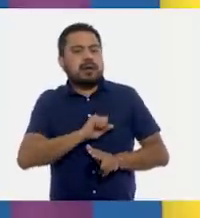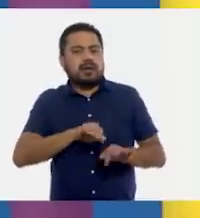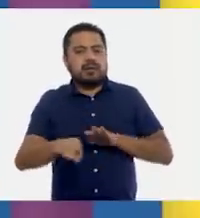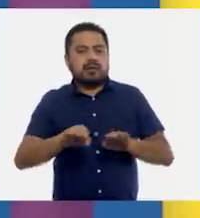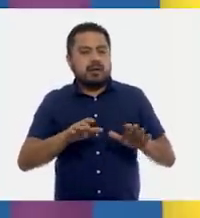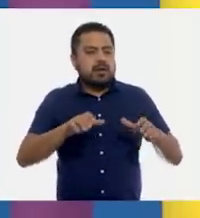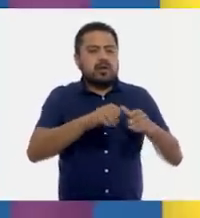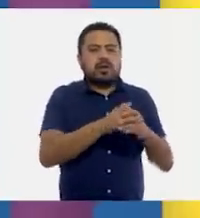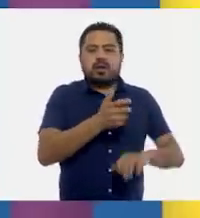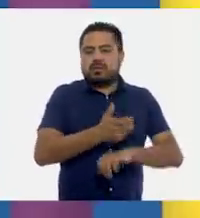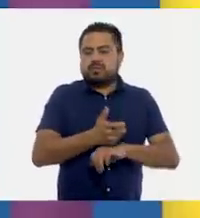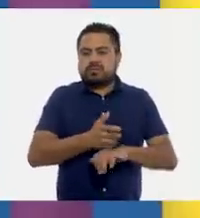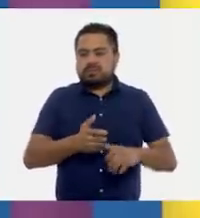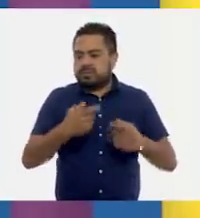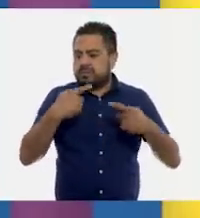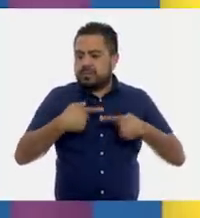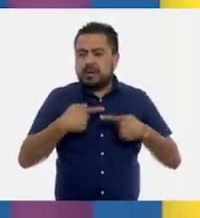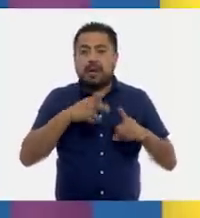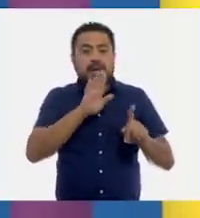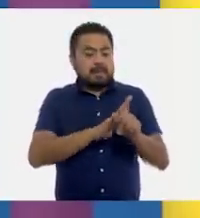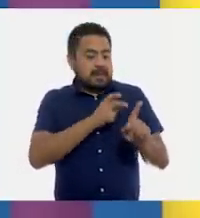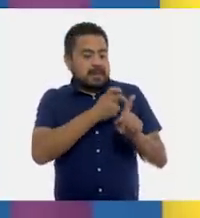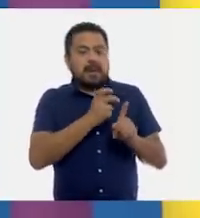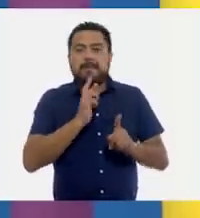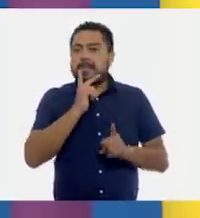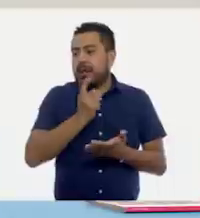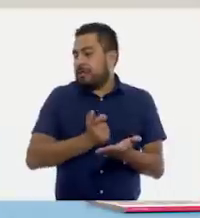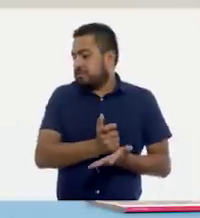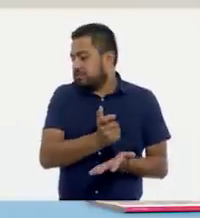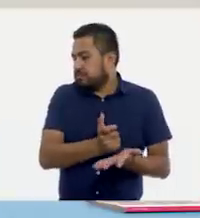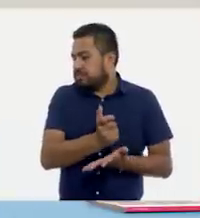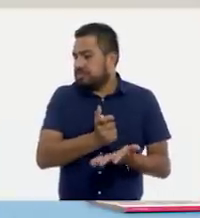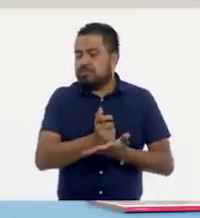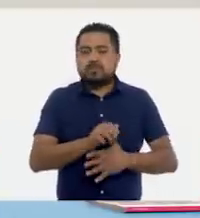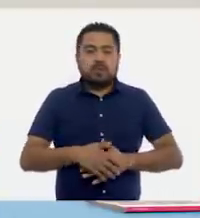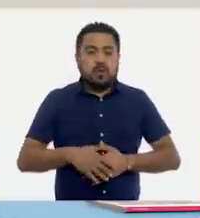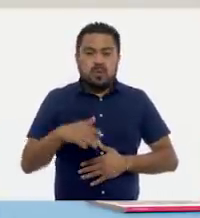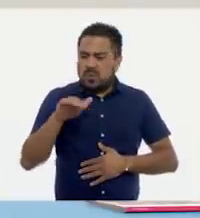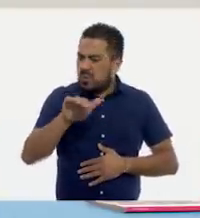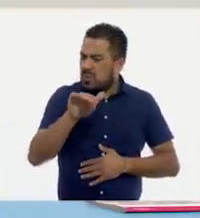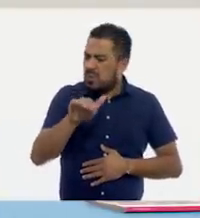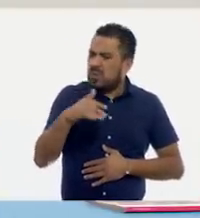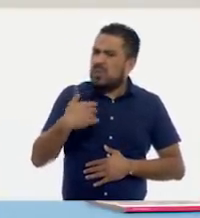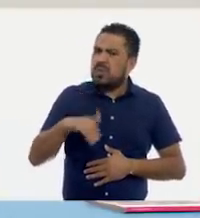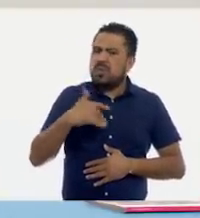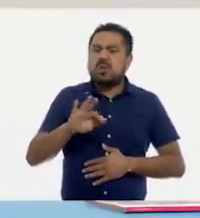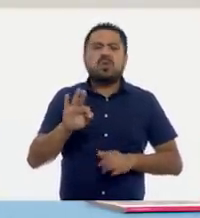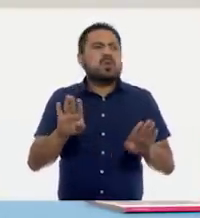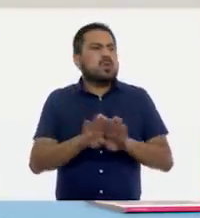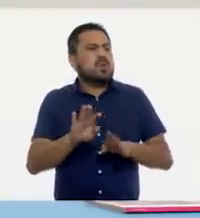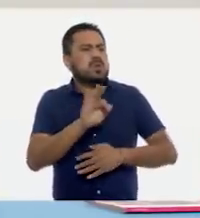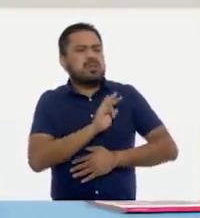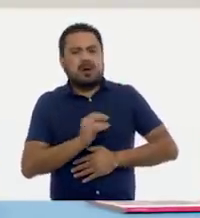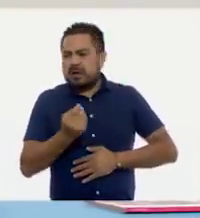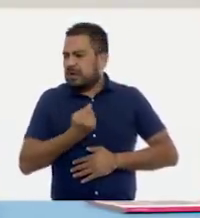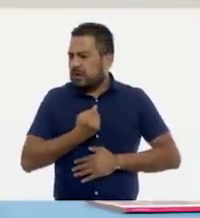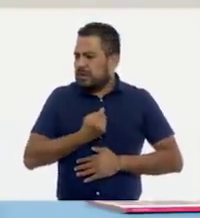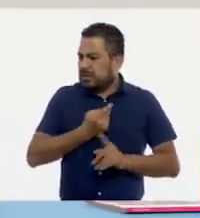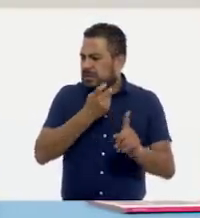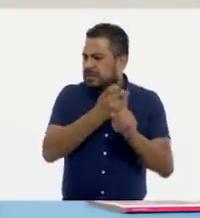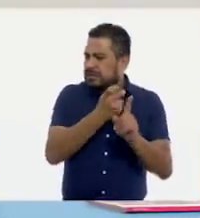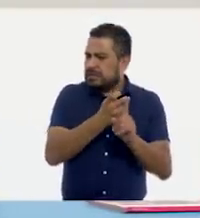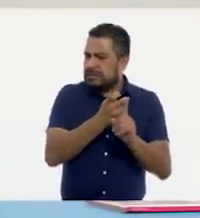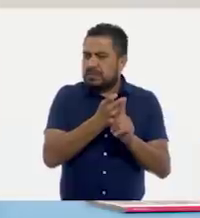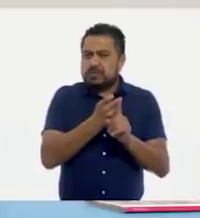trabajador norteamericano. Para ellos había mejores salarios. Uy, ¿y cómo se puede soportar eso?